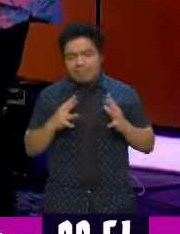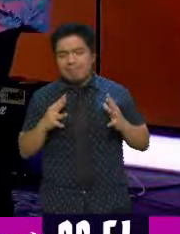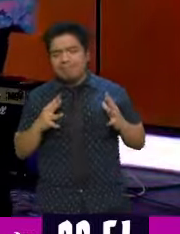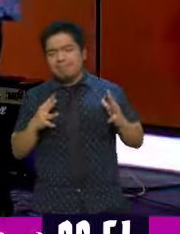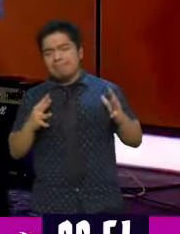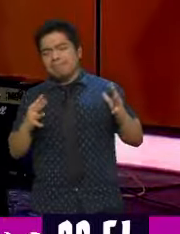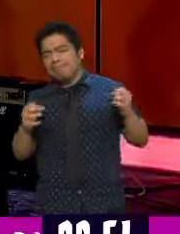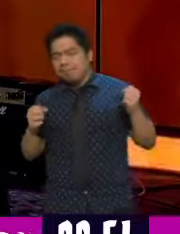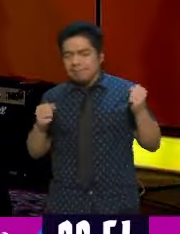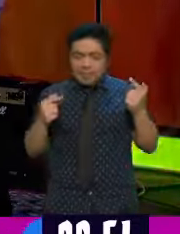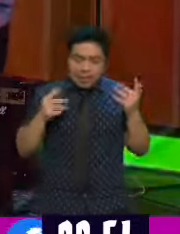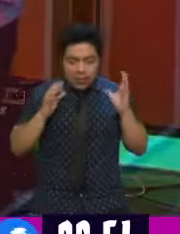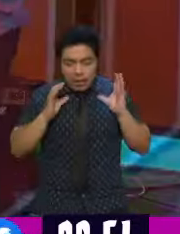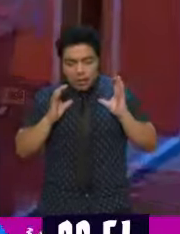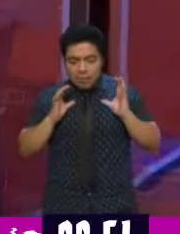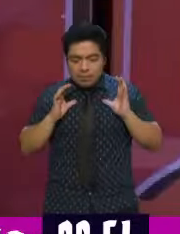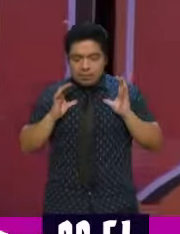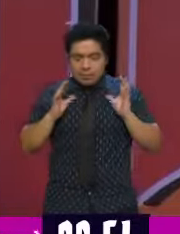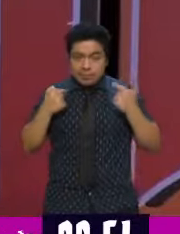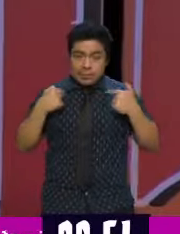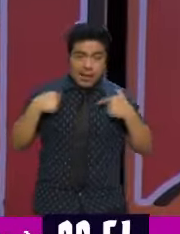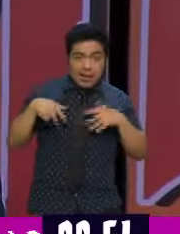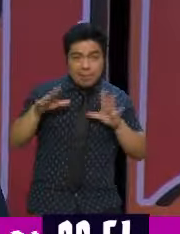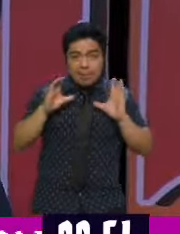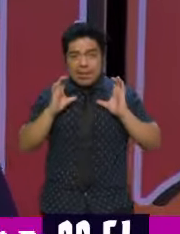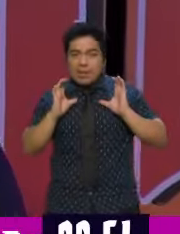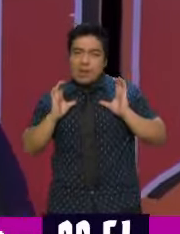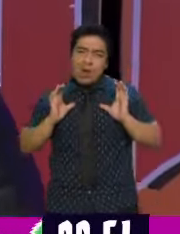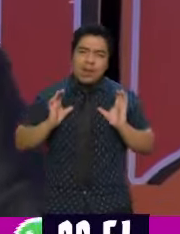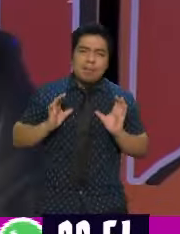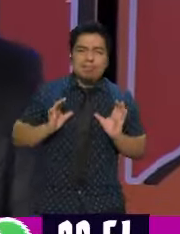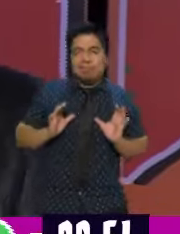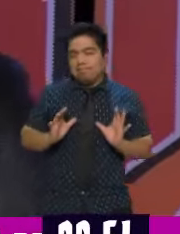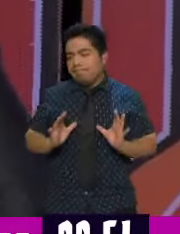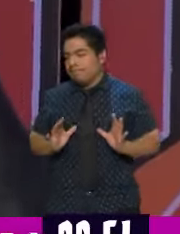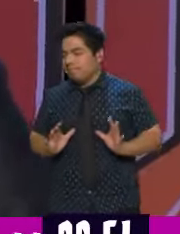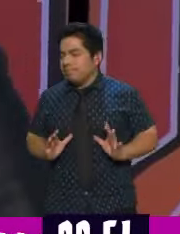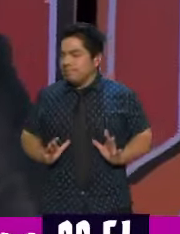gramas, en mi cuerpo, en mi cuerpo.